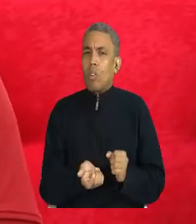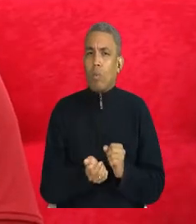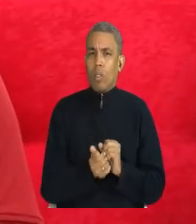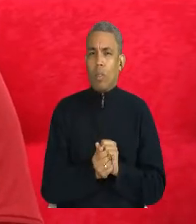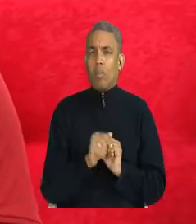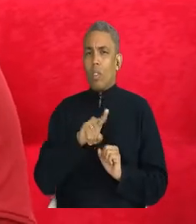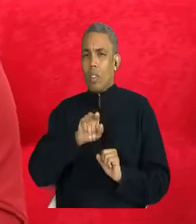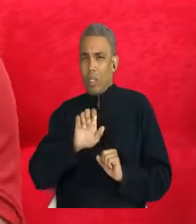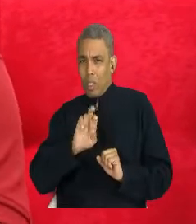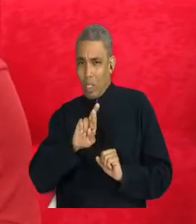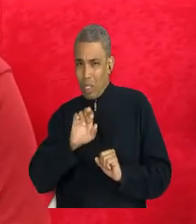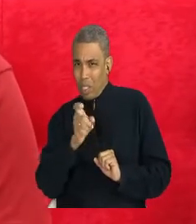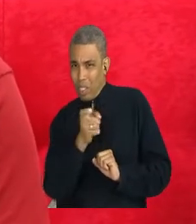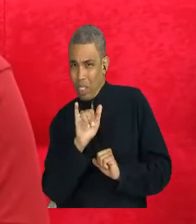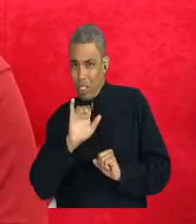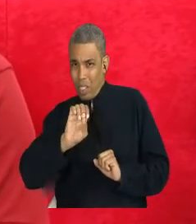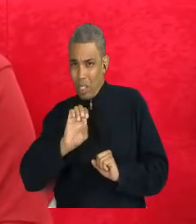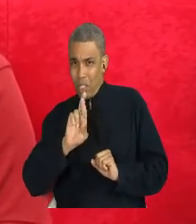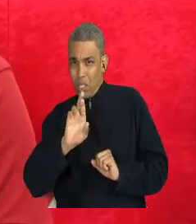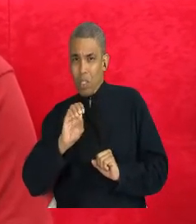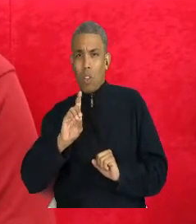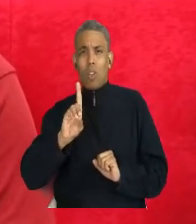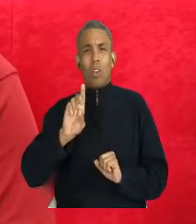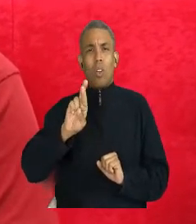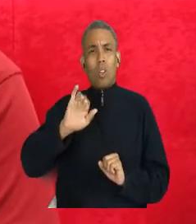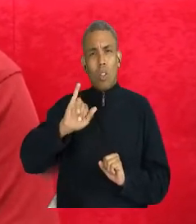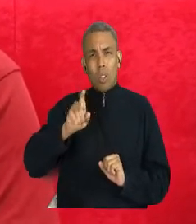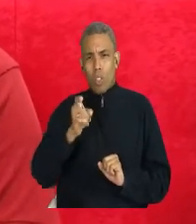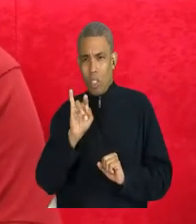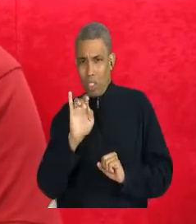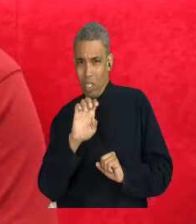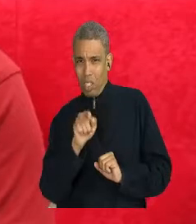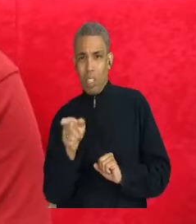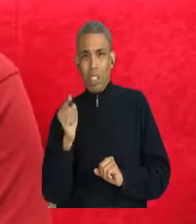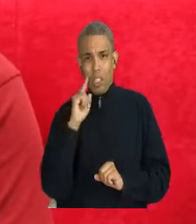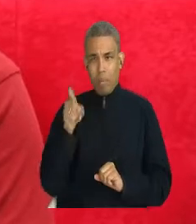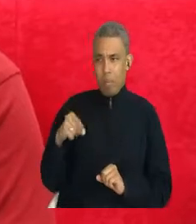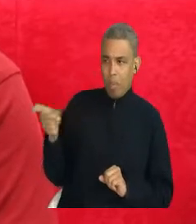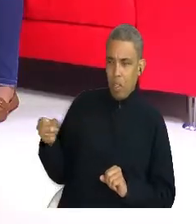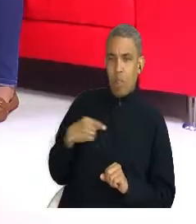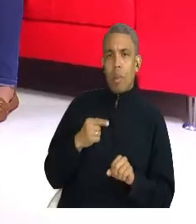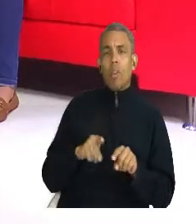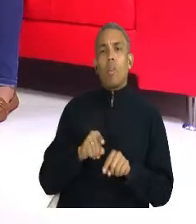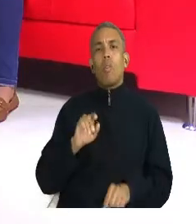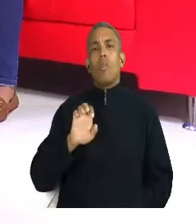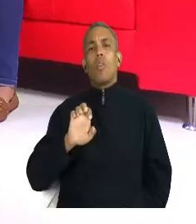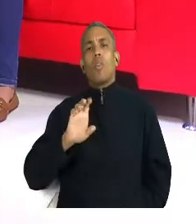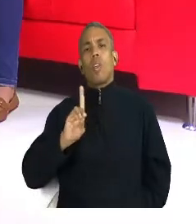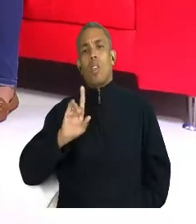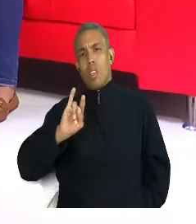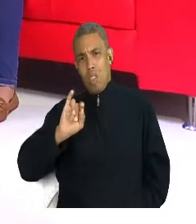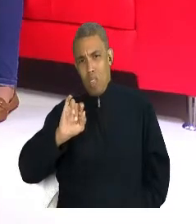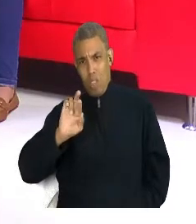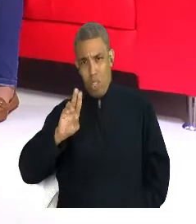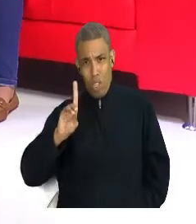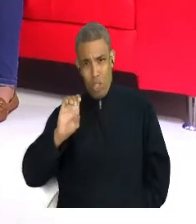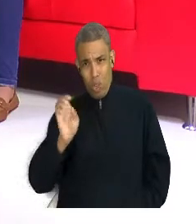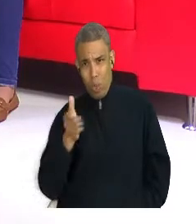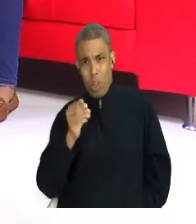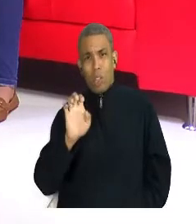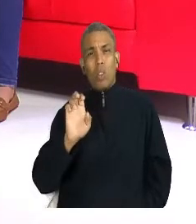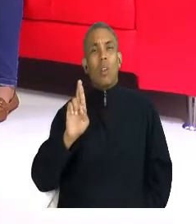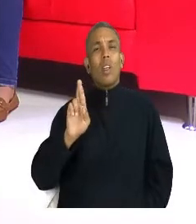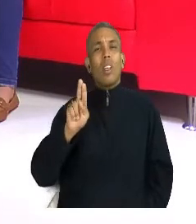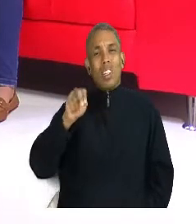Sergio Rodríguez y aquí mi compañero como Eduardo Armesto. Entonces, cualquier contratación, ahí sale todos los números y todo. Los números